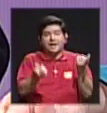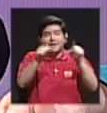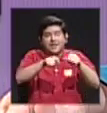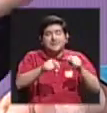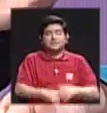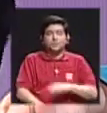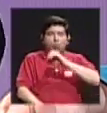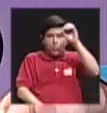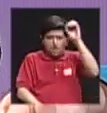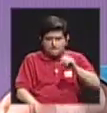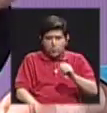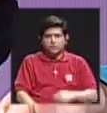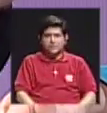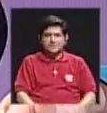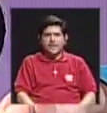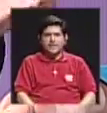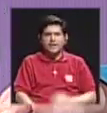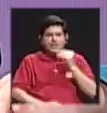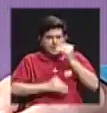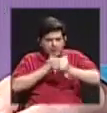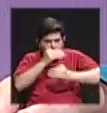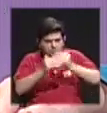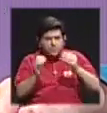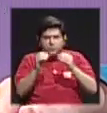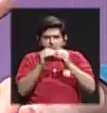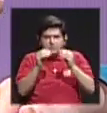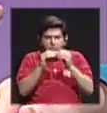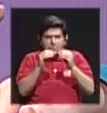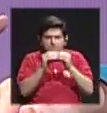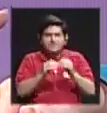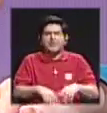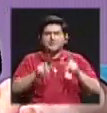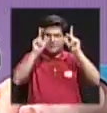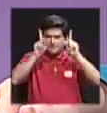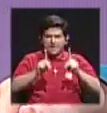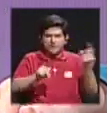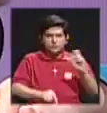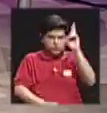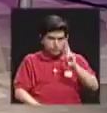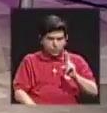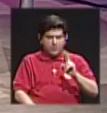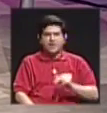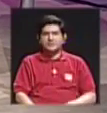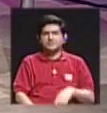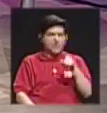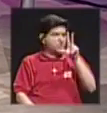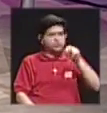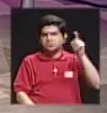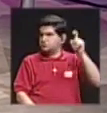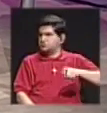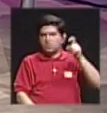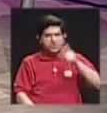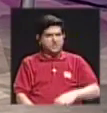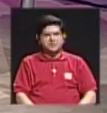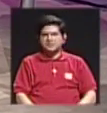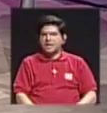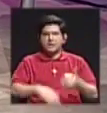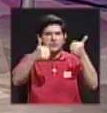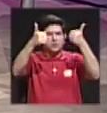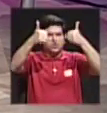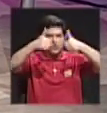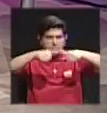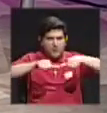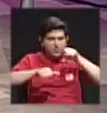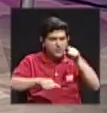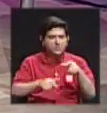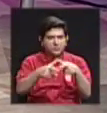Un porcentaje cada vez más significativo de la población costarricense que no necesariamente comulga